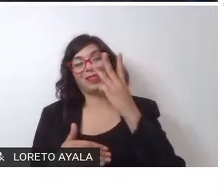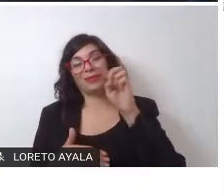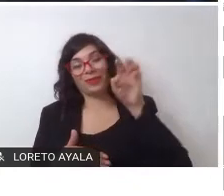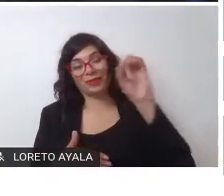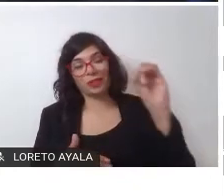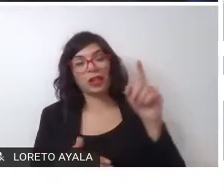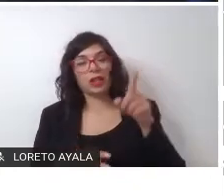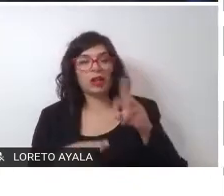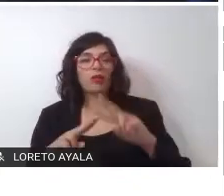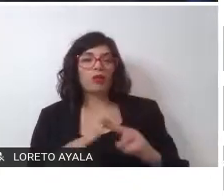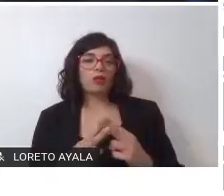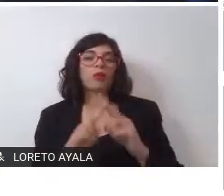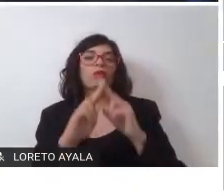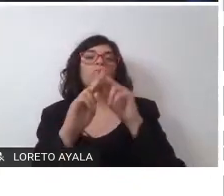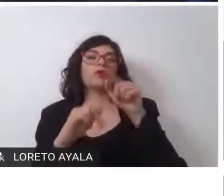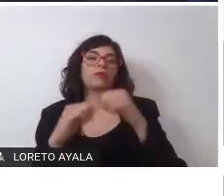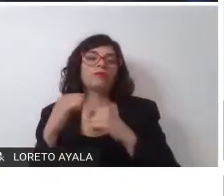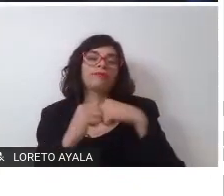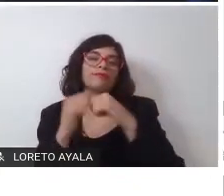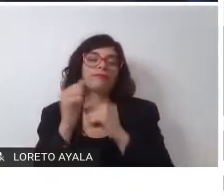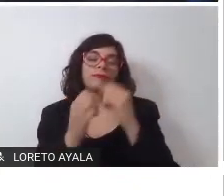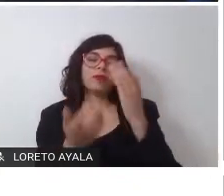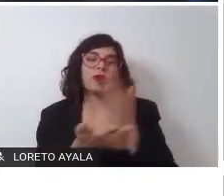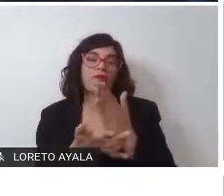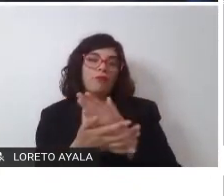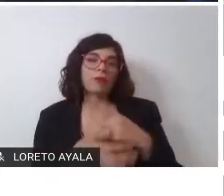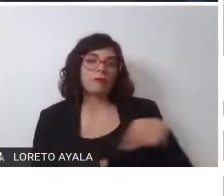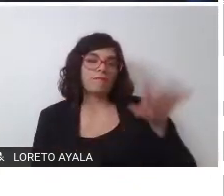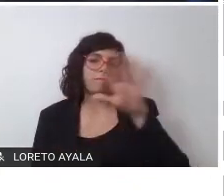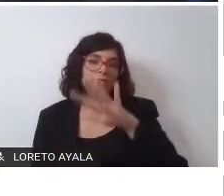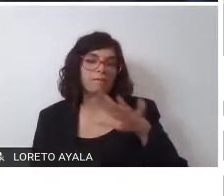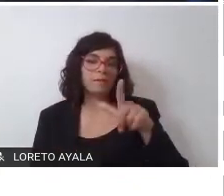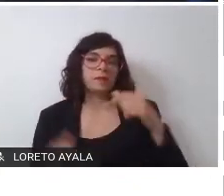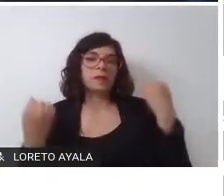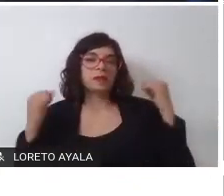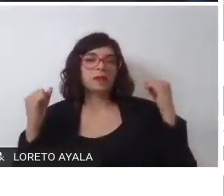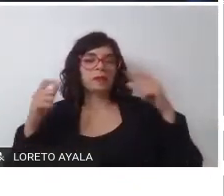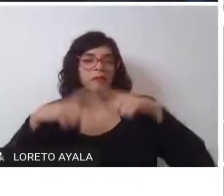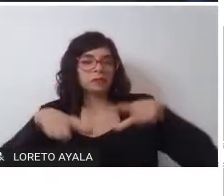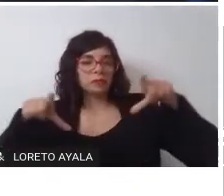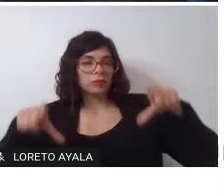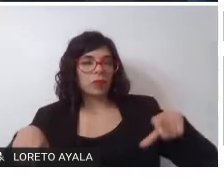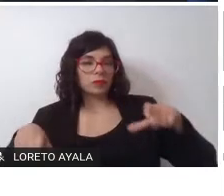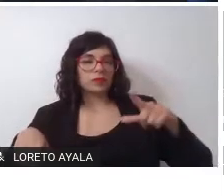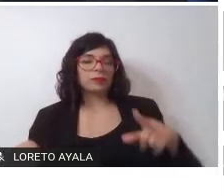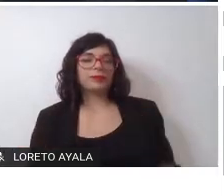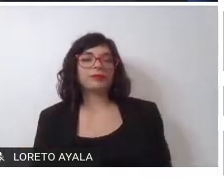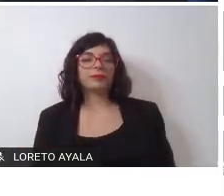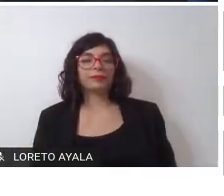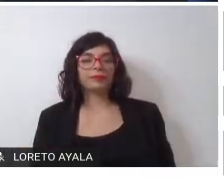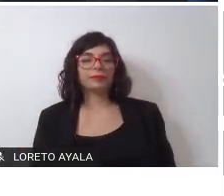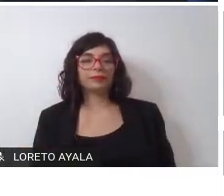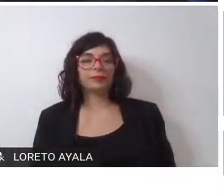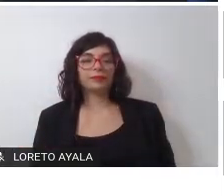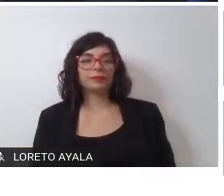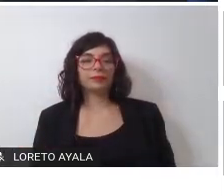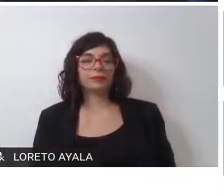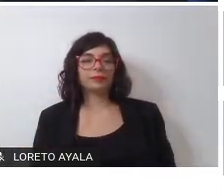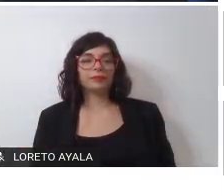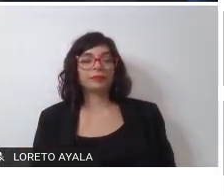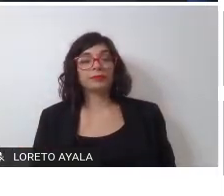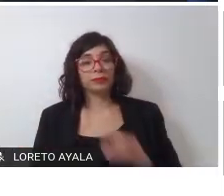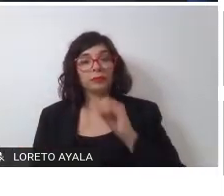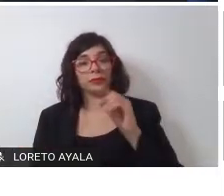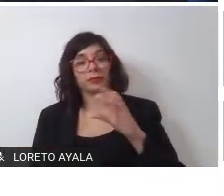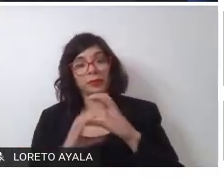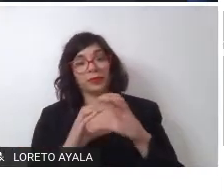construye este tipo de escuela y de gimnasio. Por lo tanto, nuevamente el chat, oiga, yo quiero una